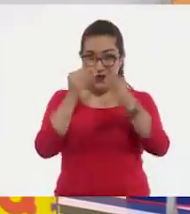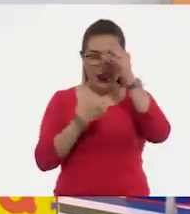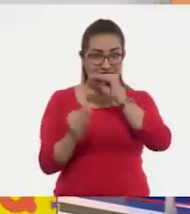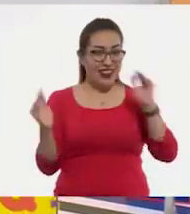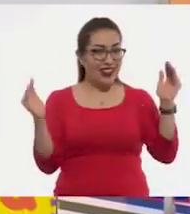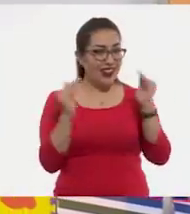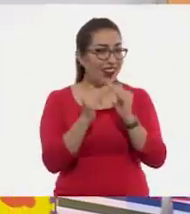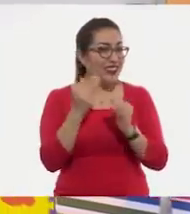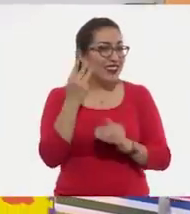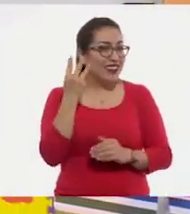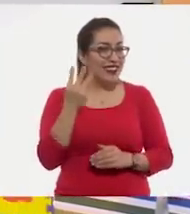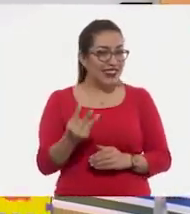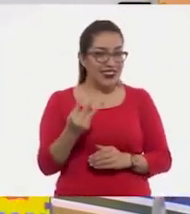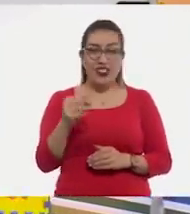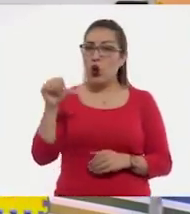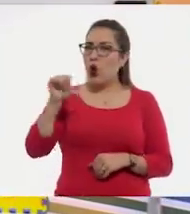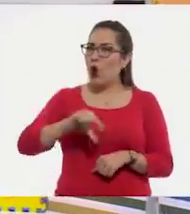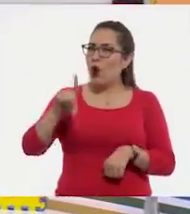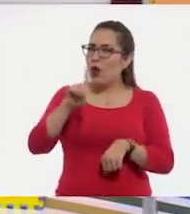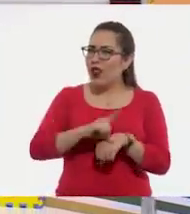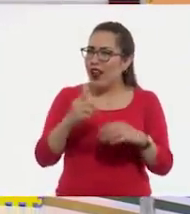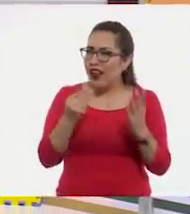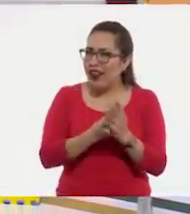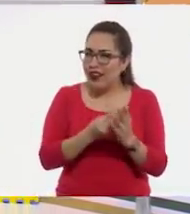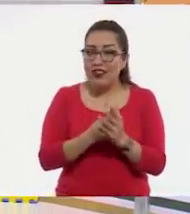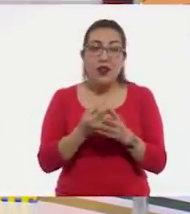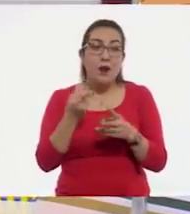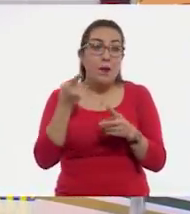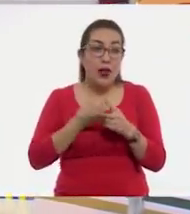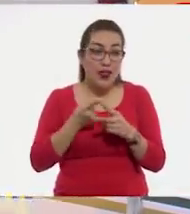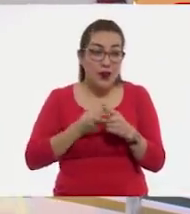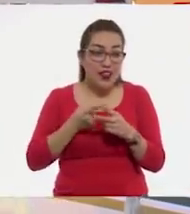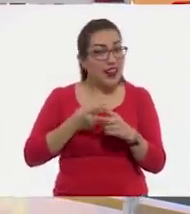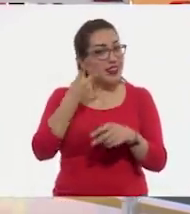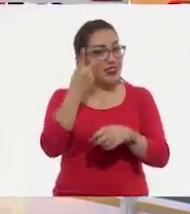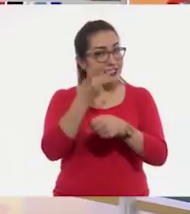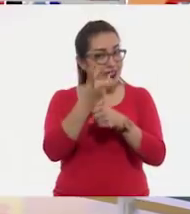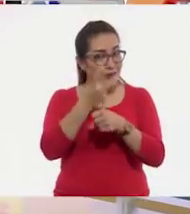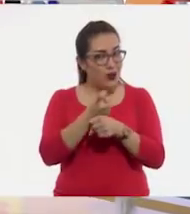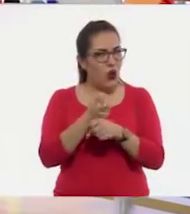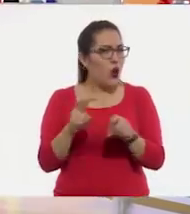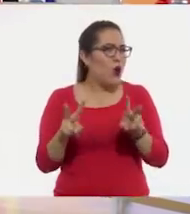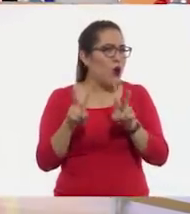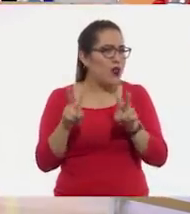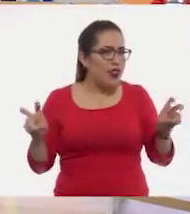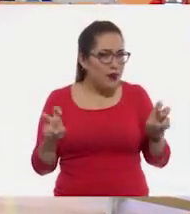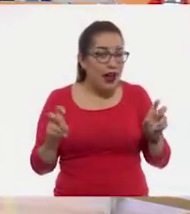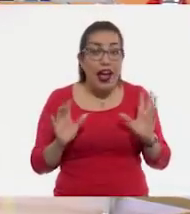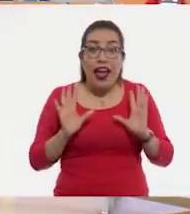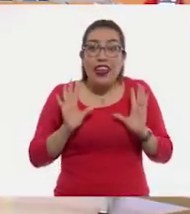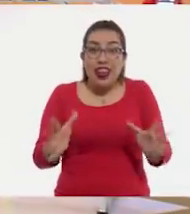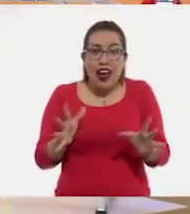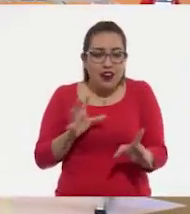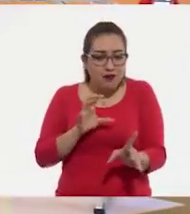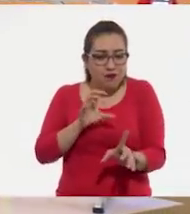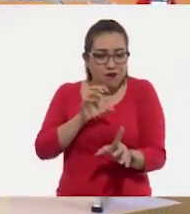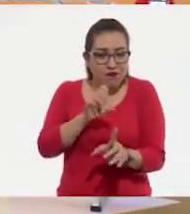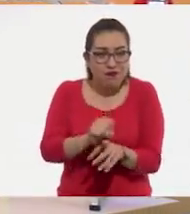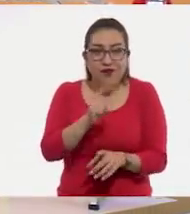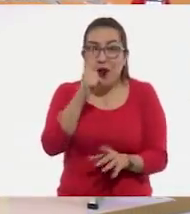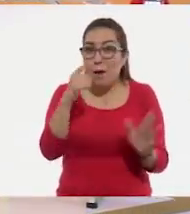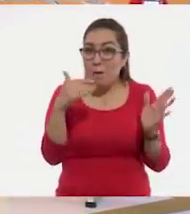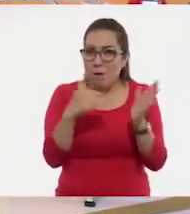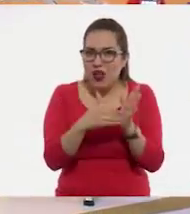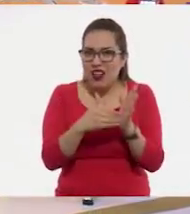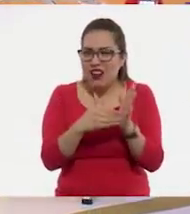3. Esta es la asignatura de matemáticas para segundo grado. El tema es Llegamos a 1000. Pero,